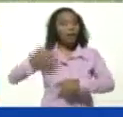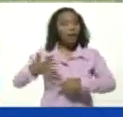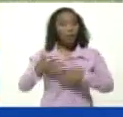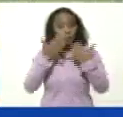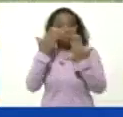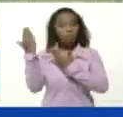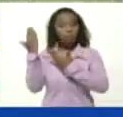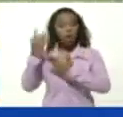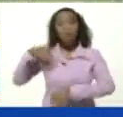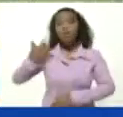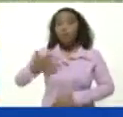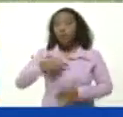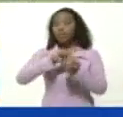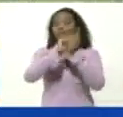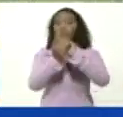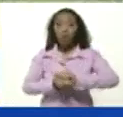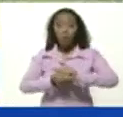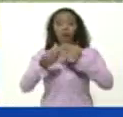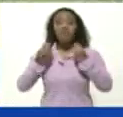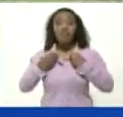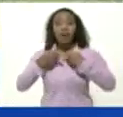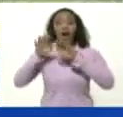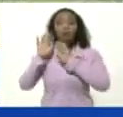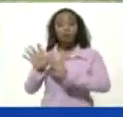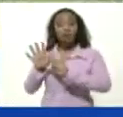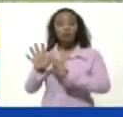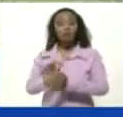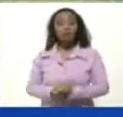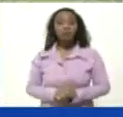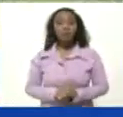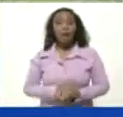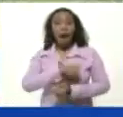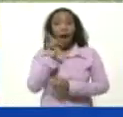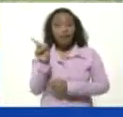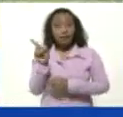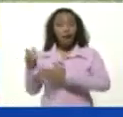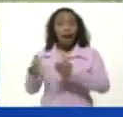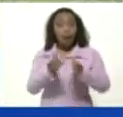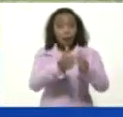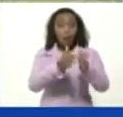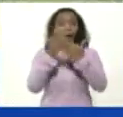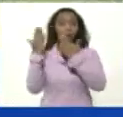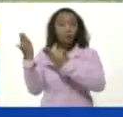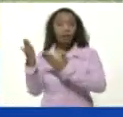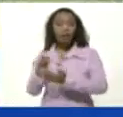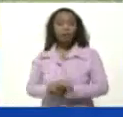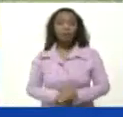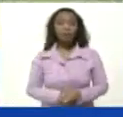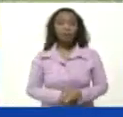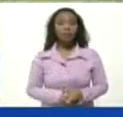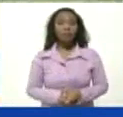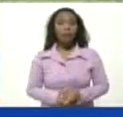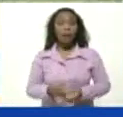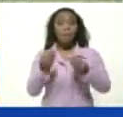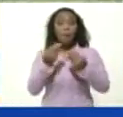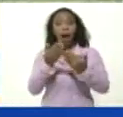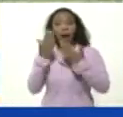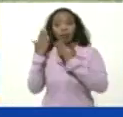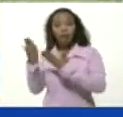y los derechos se convierten en el vivir viviendo. Ese es el camino, es la ruta. Para eso hemos